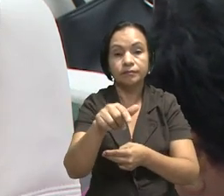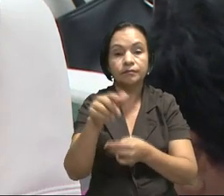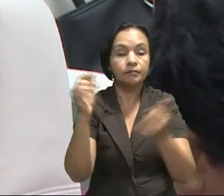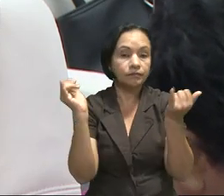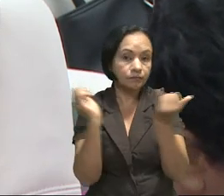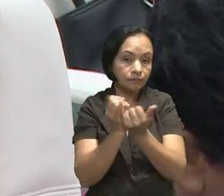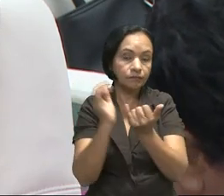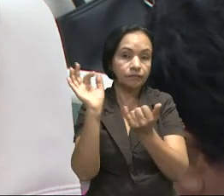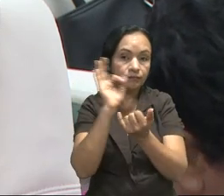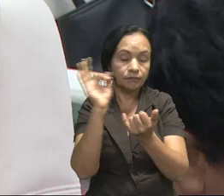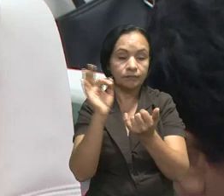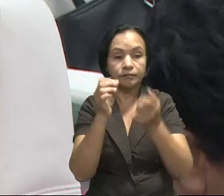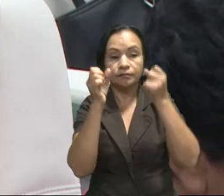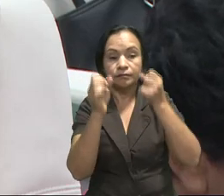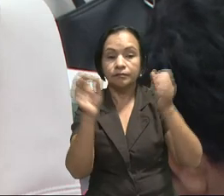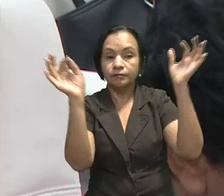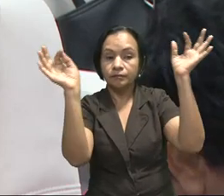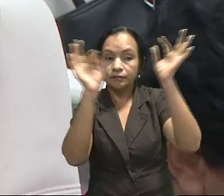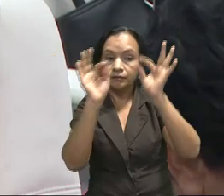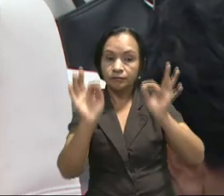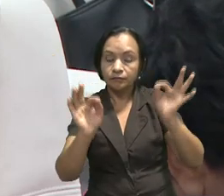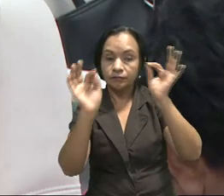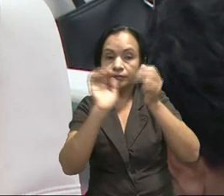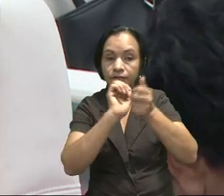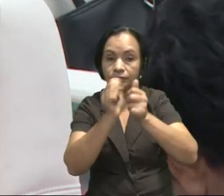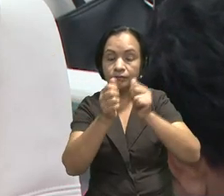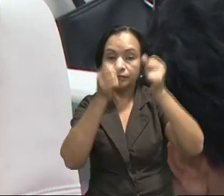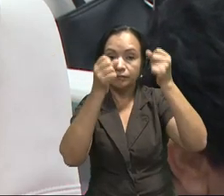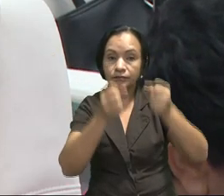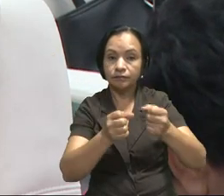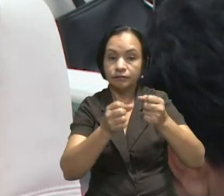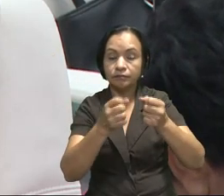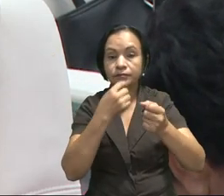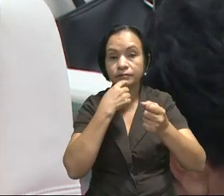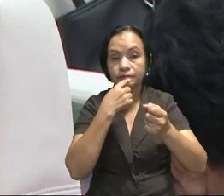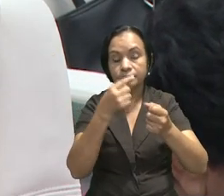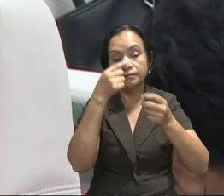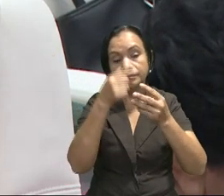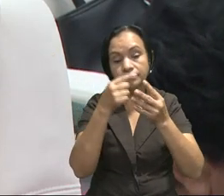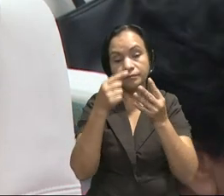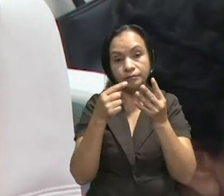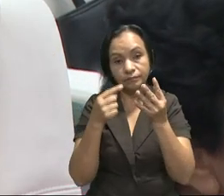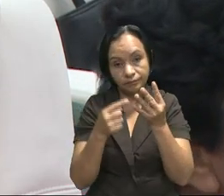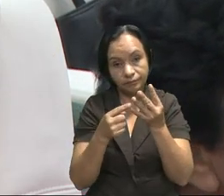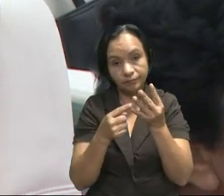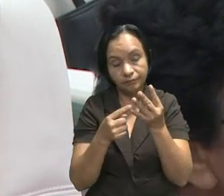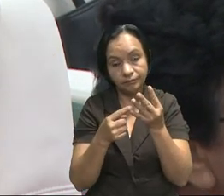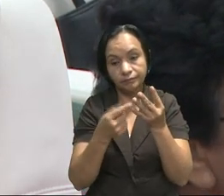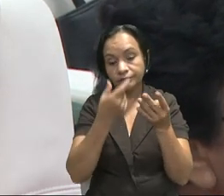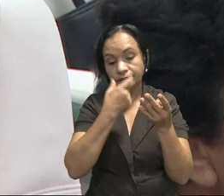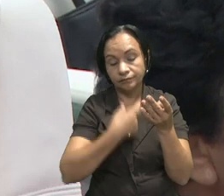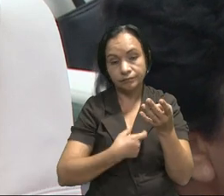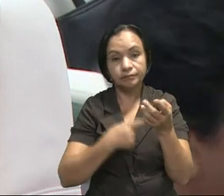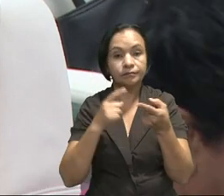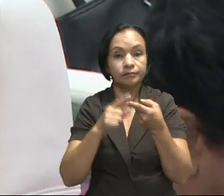también ha sido laureada la carrera de este deportista, destacando los siguientes las siguientes